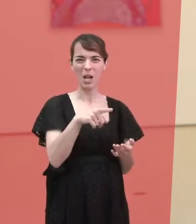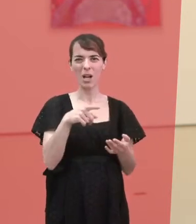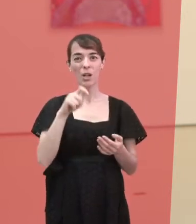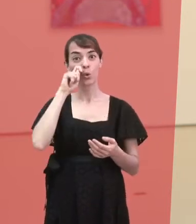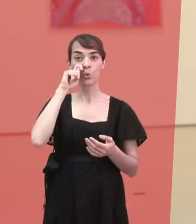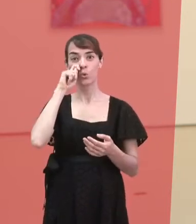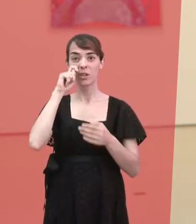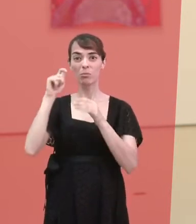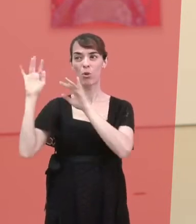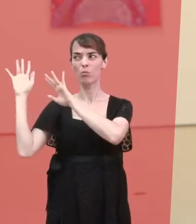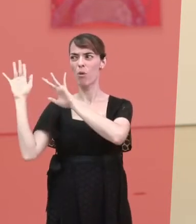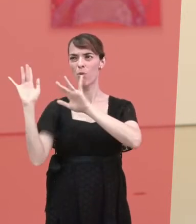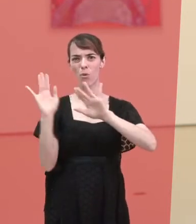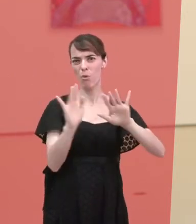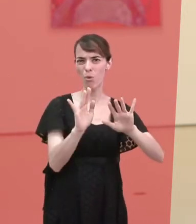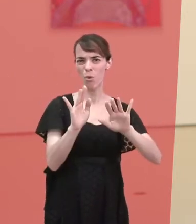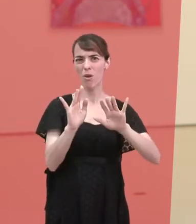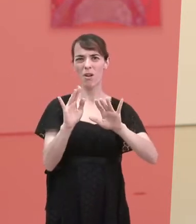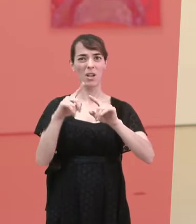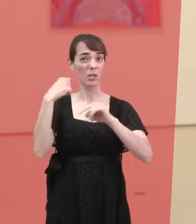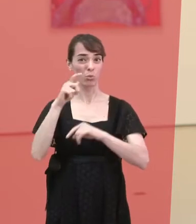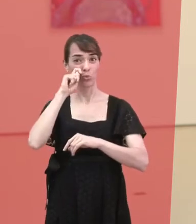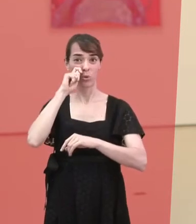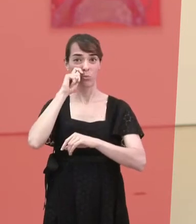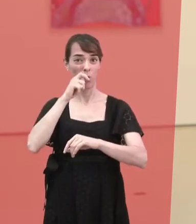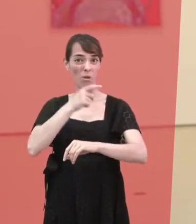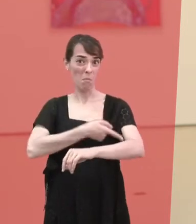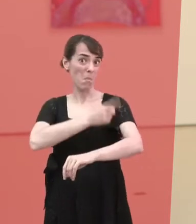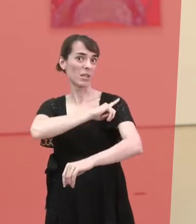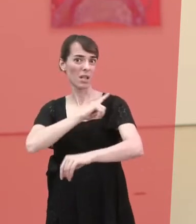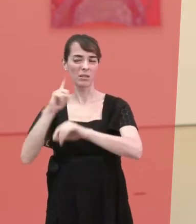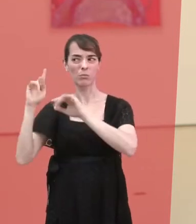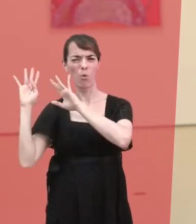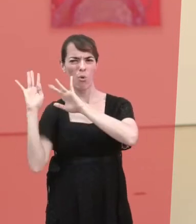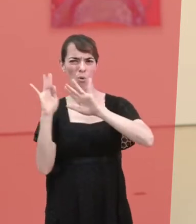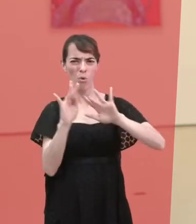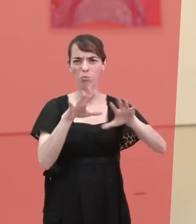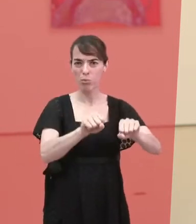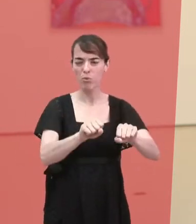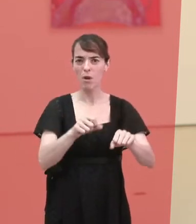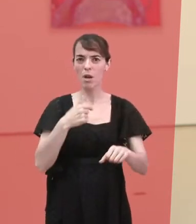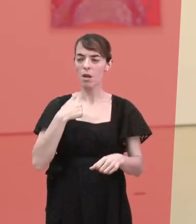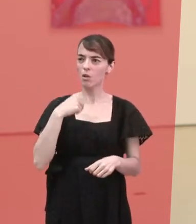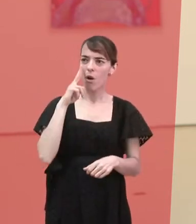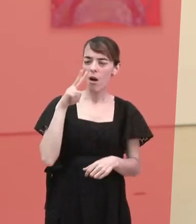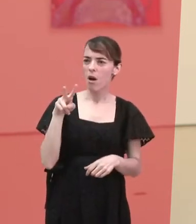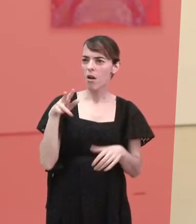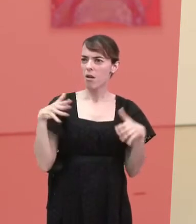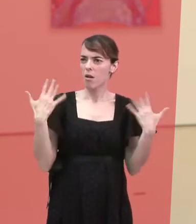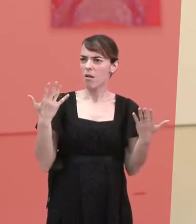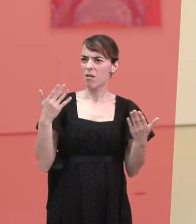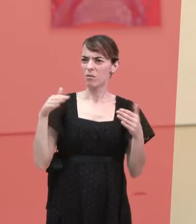zona. Pues fue invadida por el turismo que después ha sido un turismo de masa. Y a mí me sorprendió